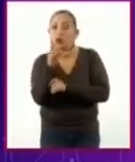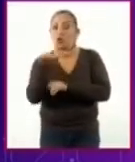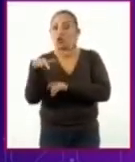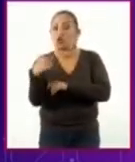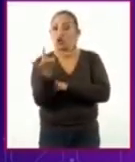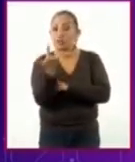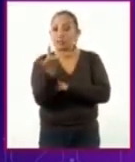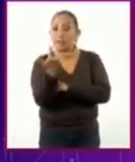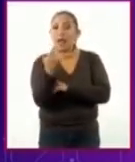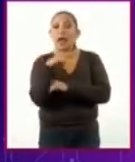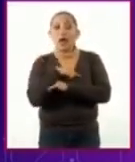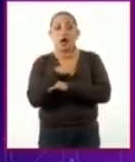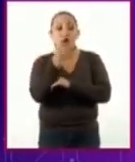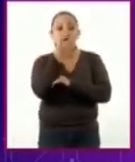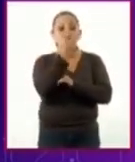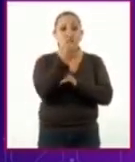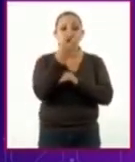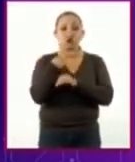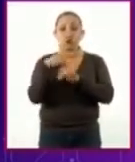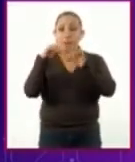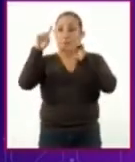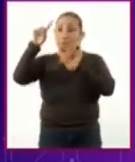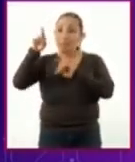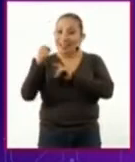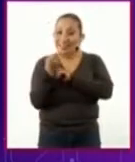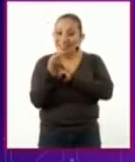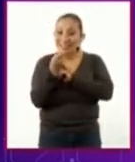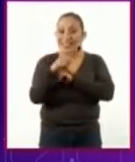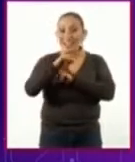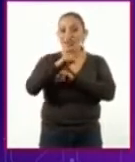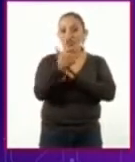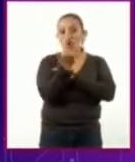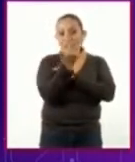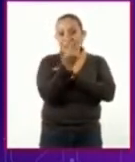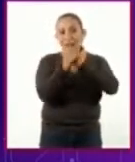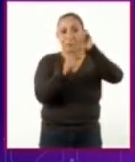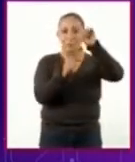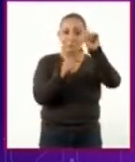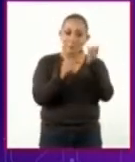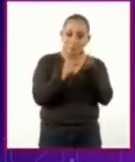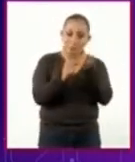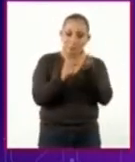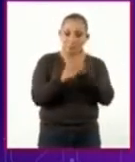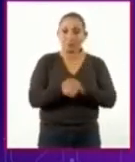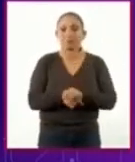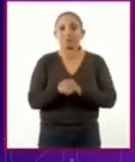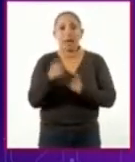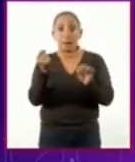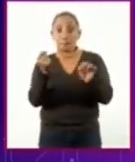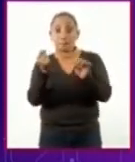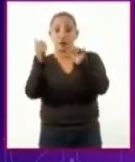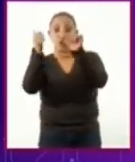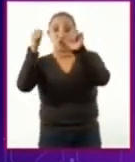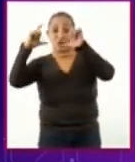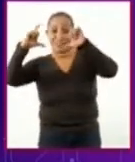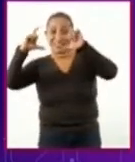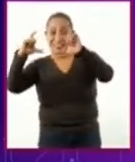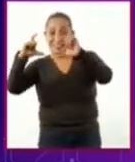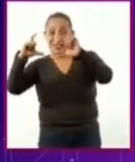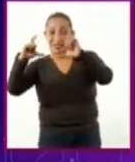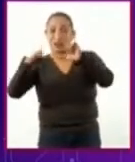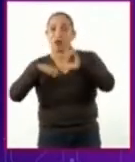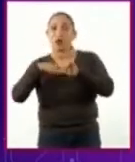12, quedando 2 se abre paréntesis, 12 se cierra paréntesis. Para eliminar el último